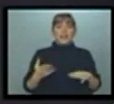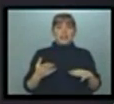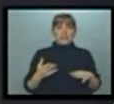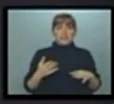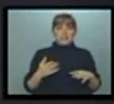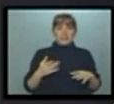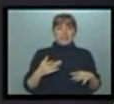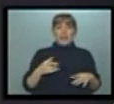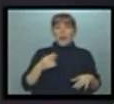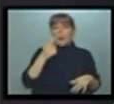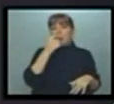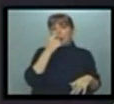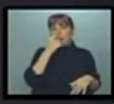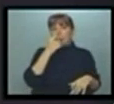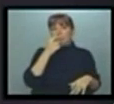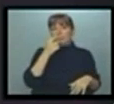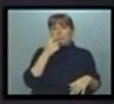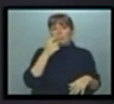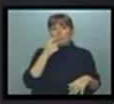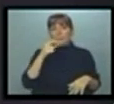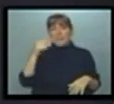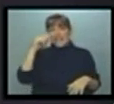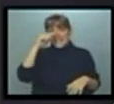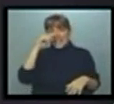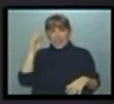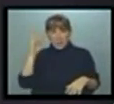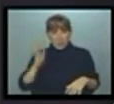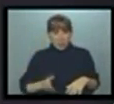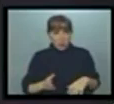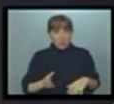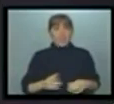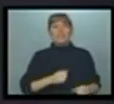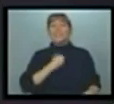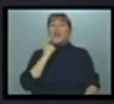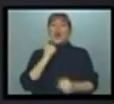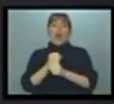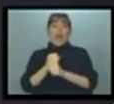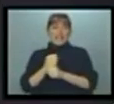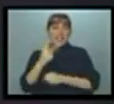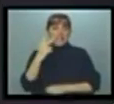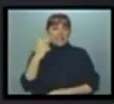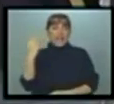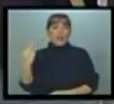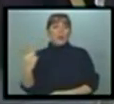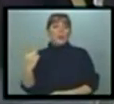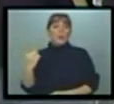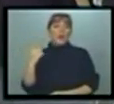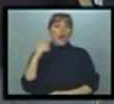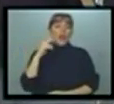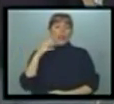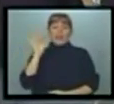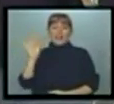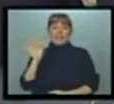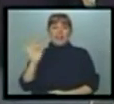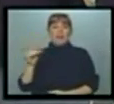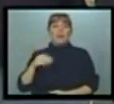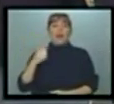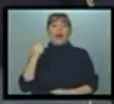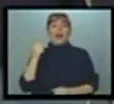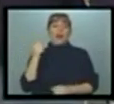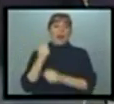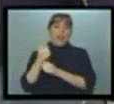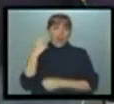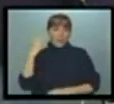7%, lo fija en el 7%, lo deja ahí congelado hasta el 31 de diciembre de 2016. Y lo otro son los impuestos internos, que los lleva